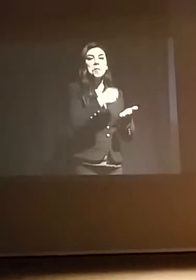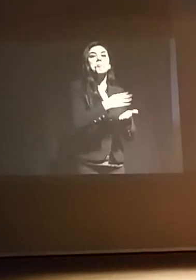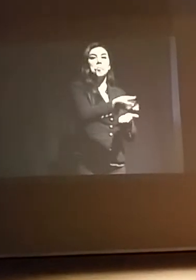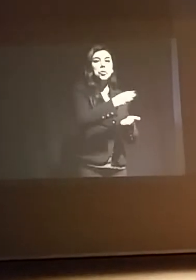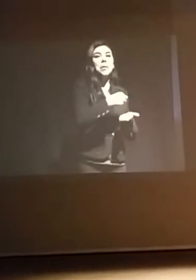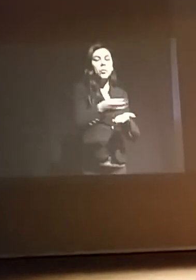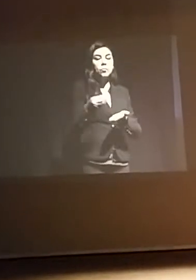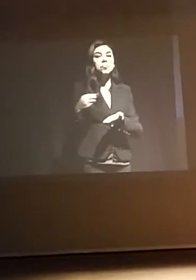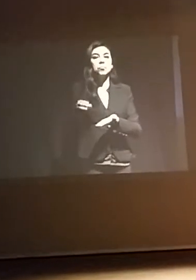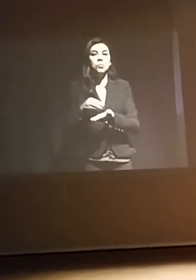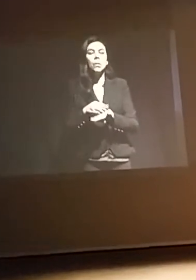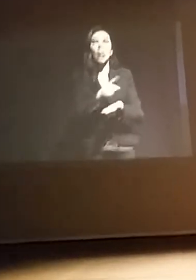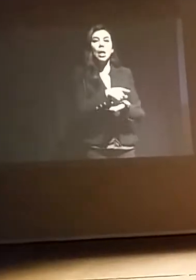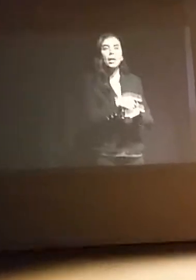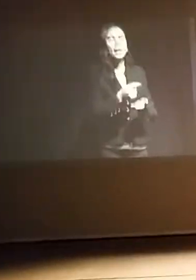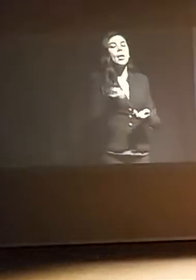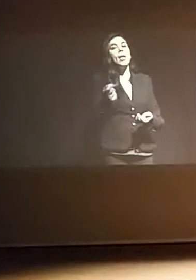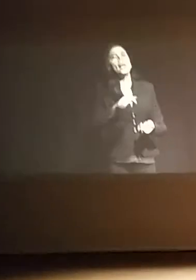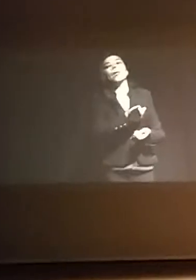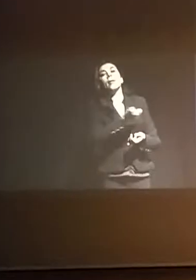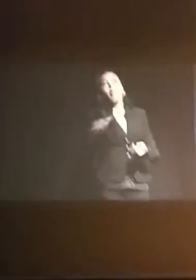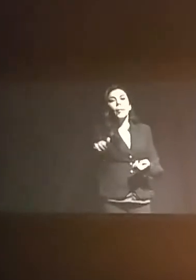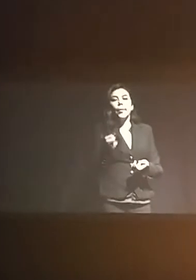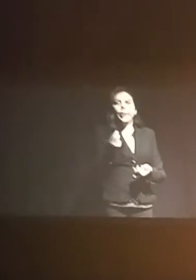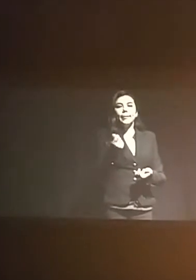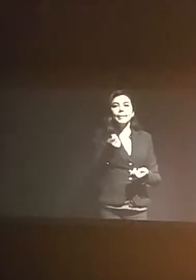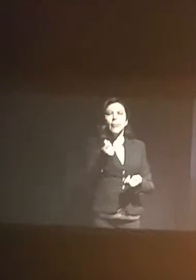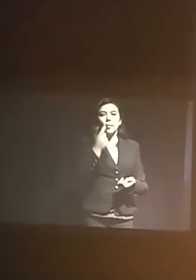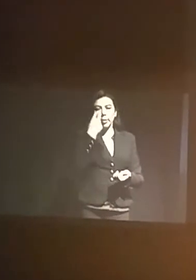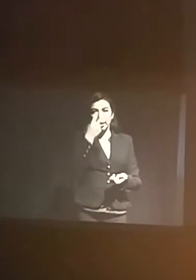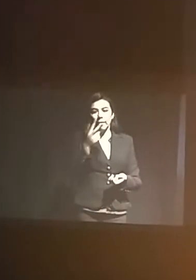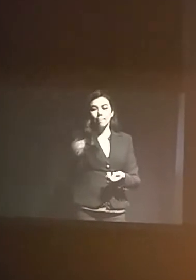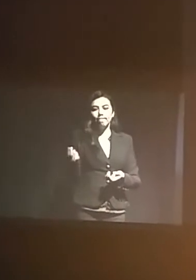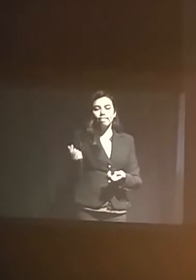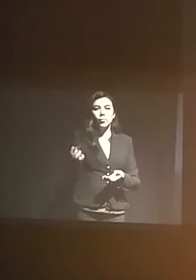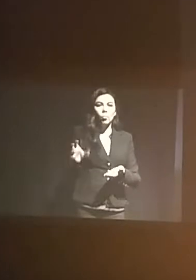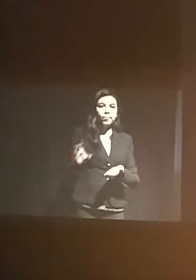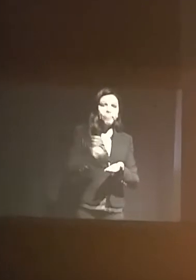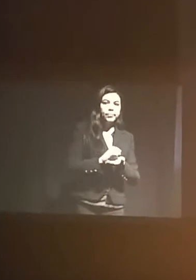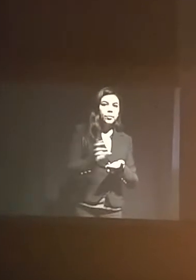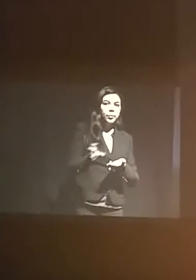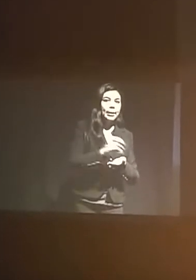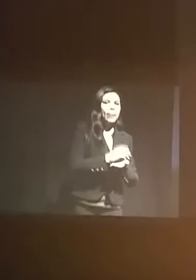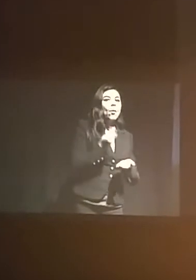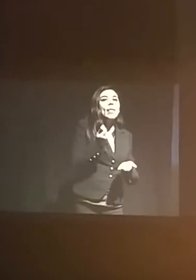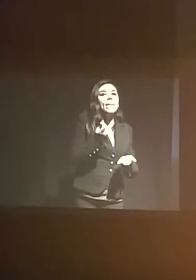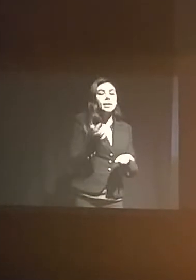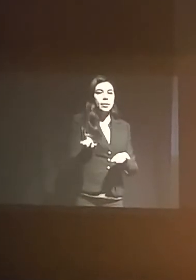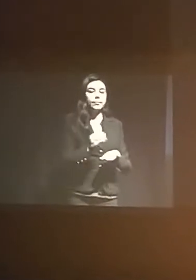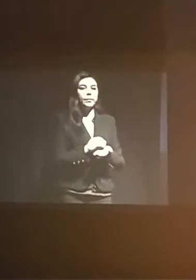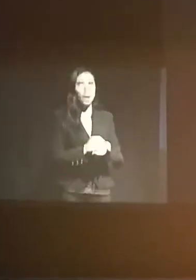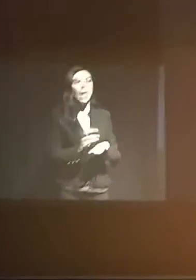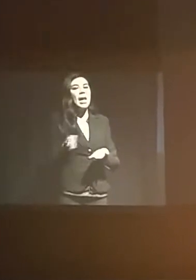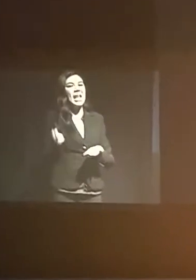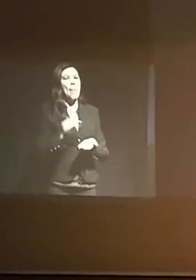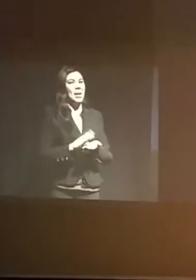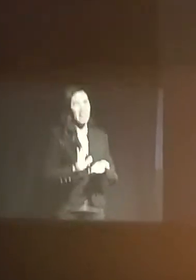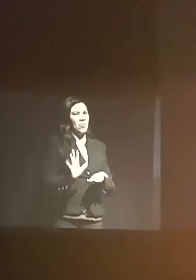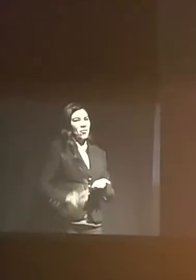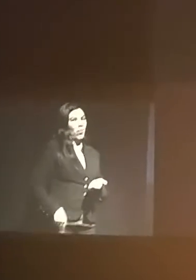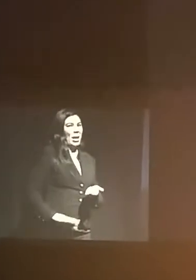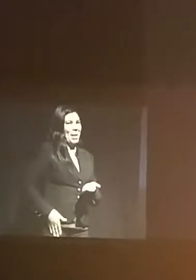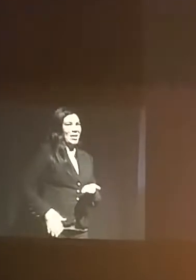ya. Y de ahí viene gestionar las lucas. O sea, no podemos parar. Porque no, es que la plata no me alcanza,